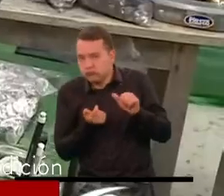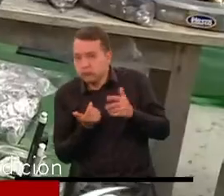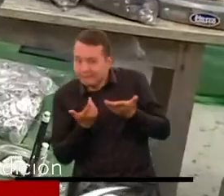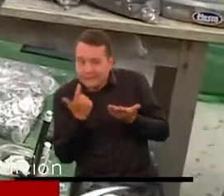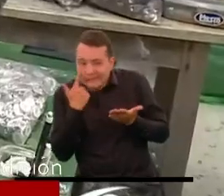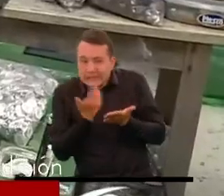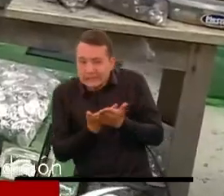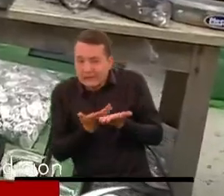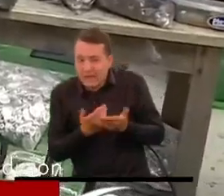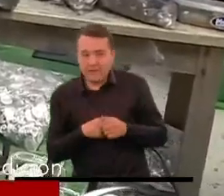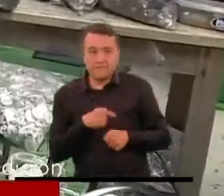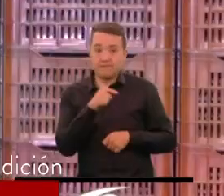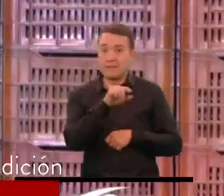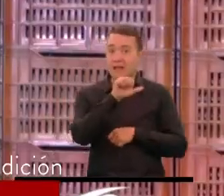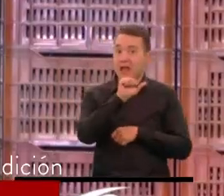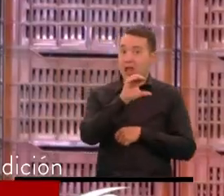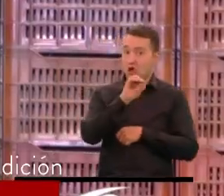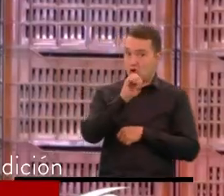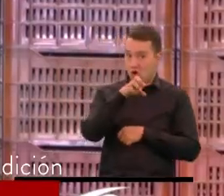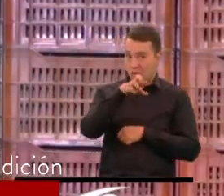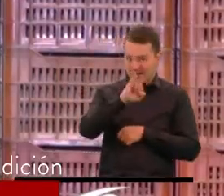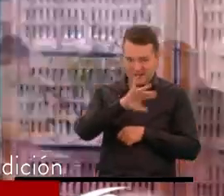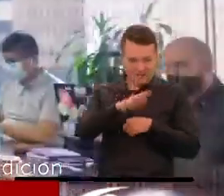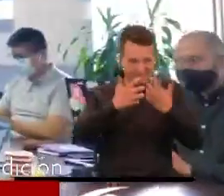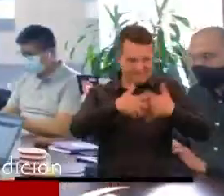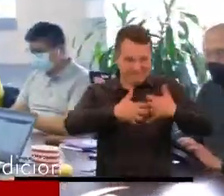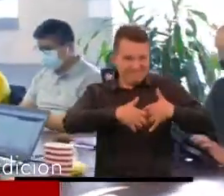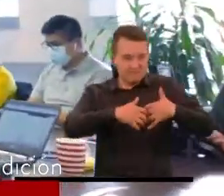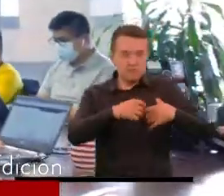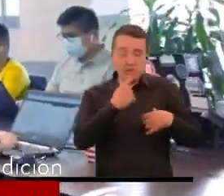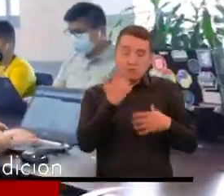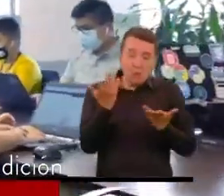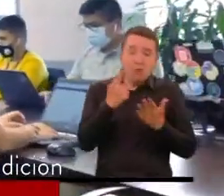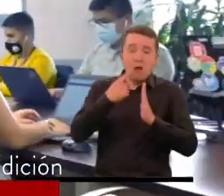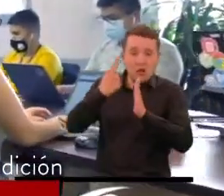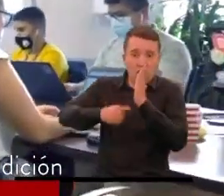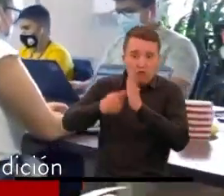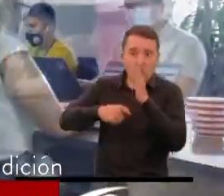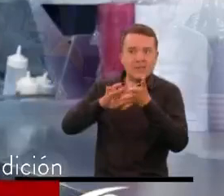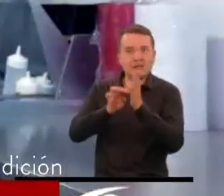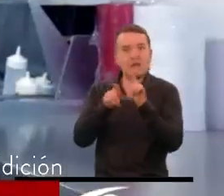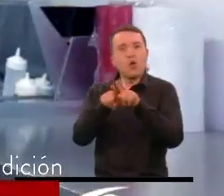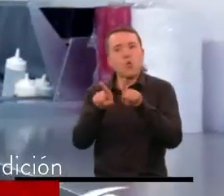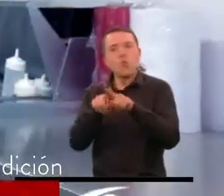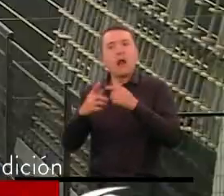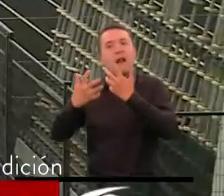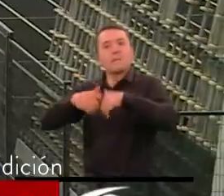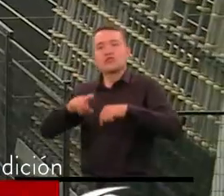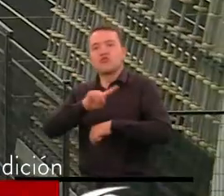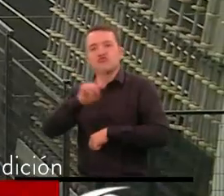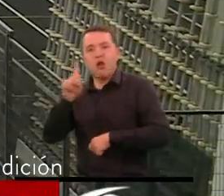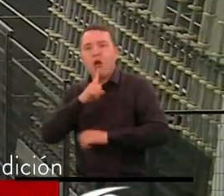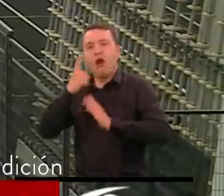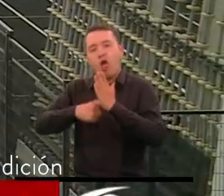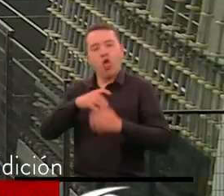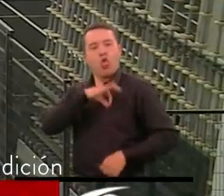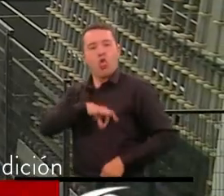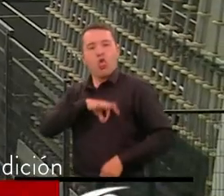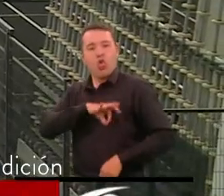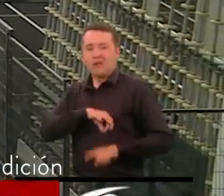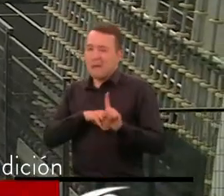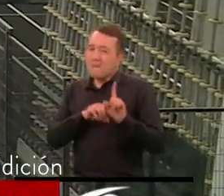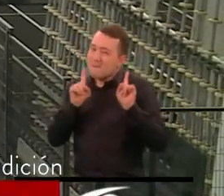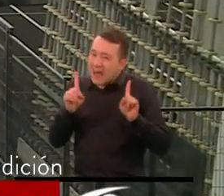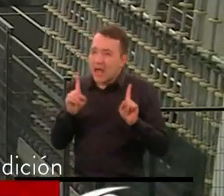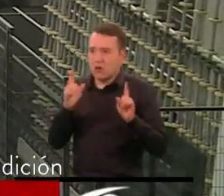su parte, consideran que pese a que la reforma tributaria pretende eliminar beneficios tributarios, para el caso de las microempresas, sí